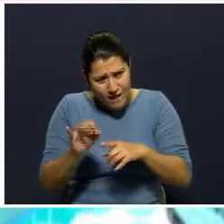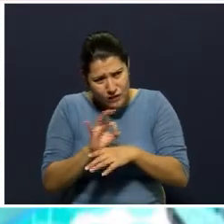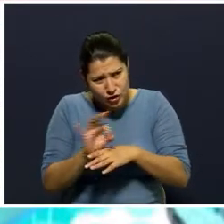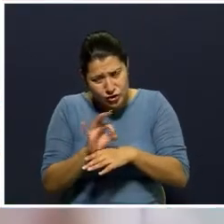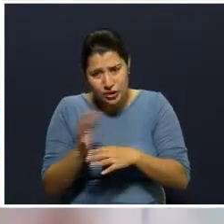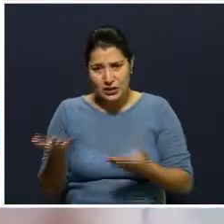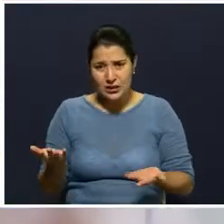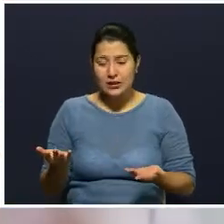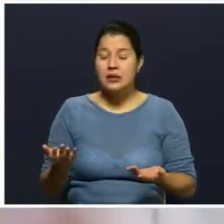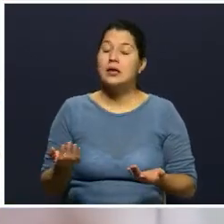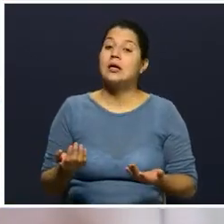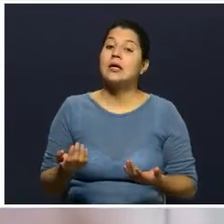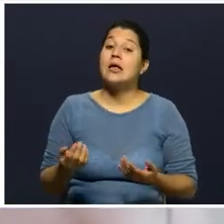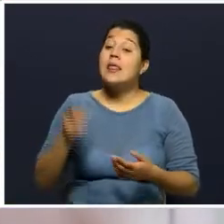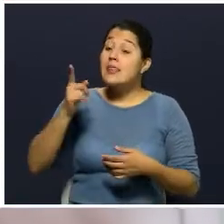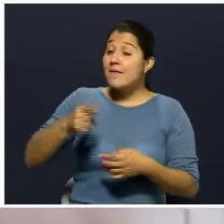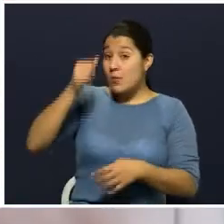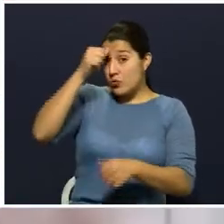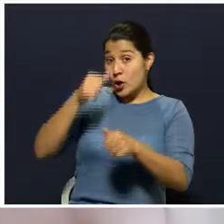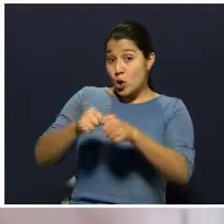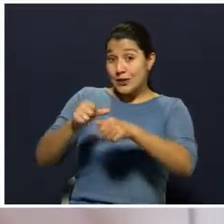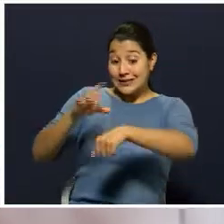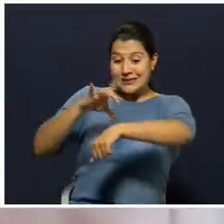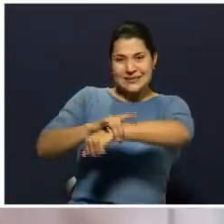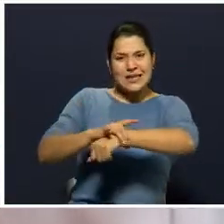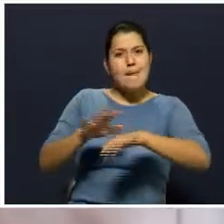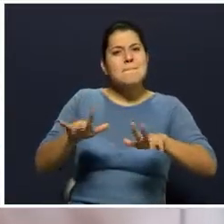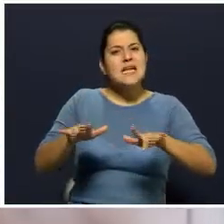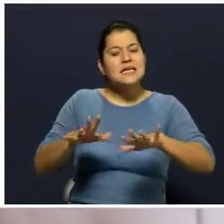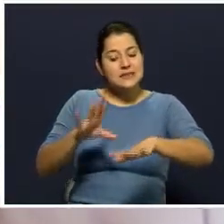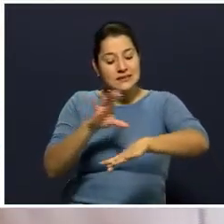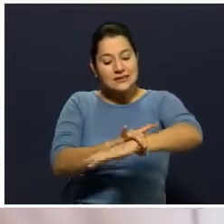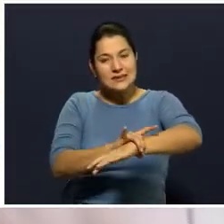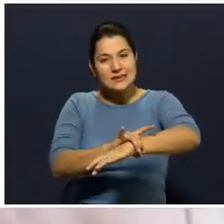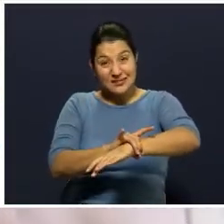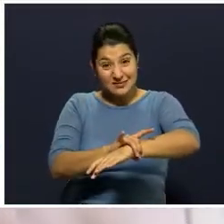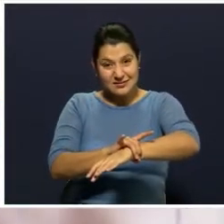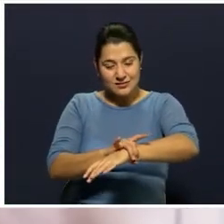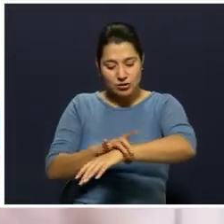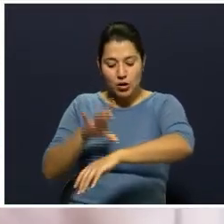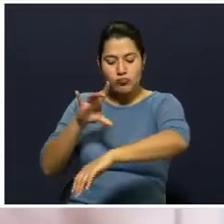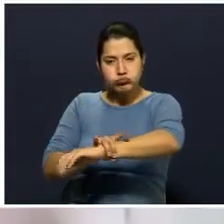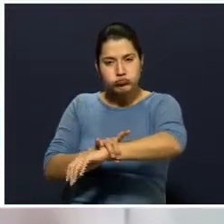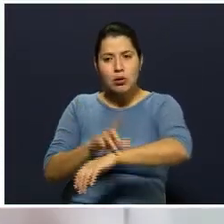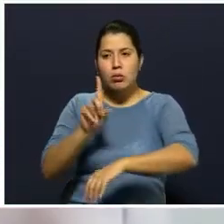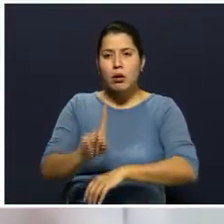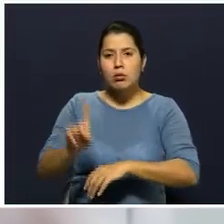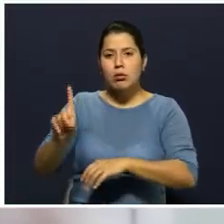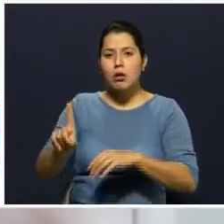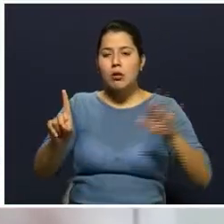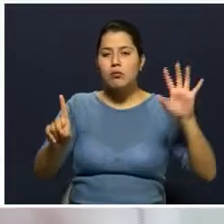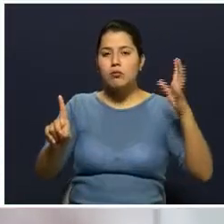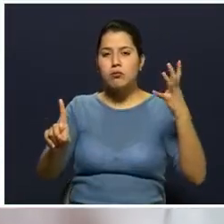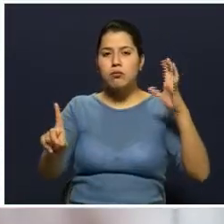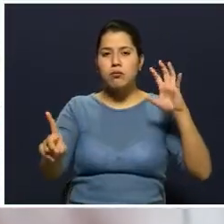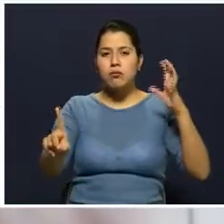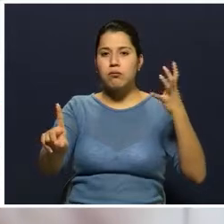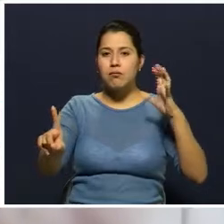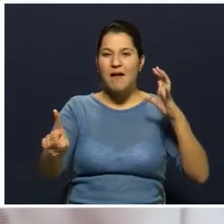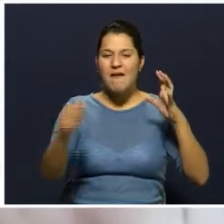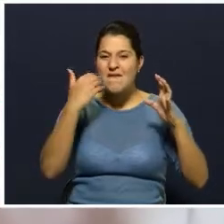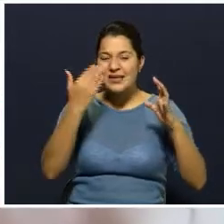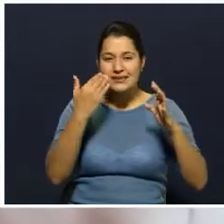Están. Hay que tomar en cuenta que el tema de monitoreo electrónico, esa parte es completamente otro régimen distinto al semi-institucional, ¿verdad? Y